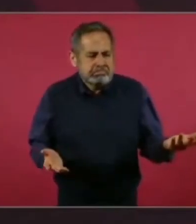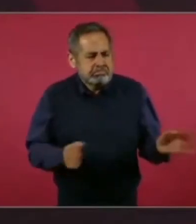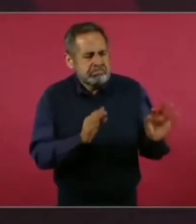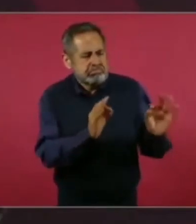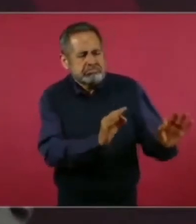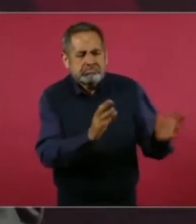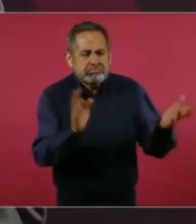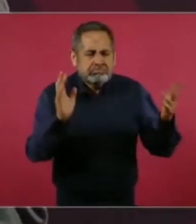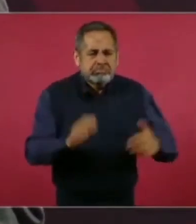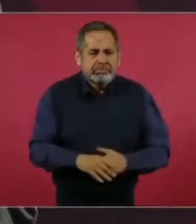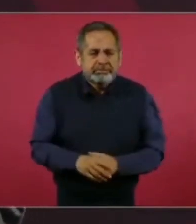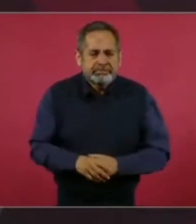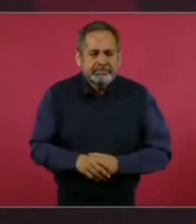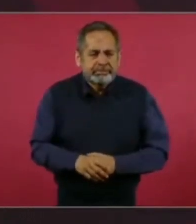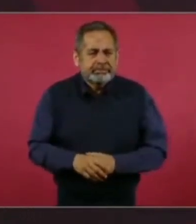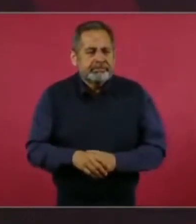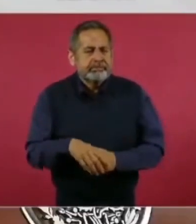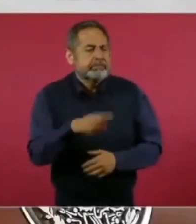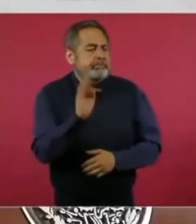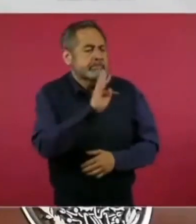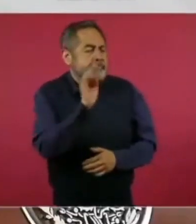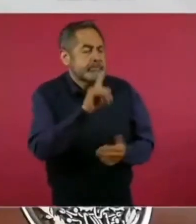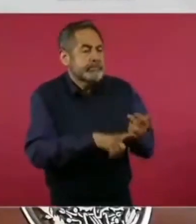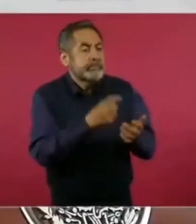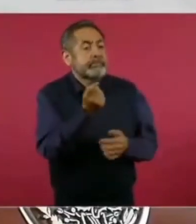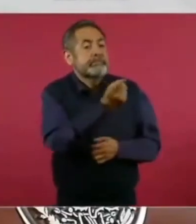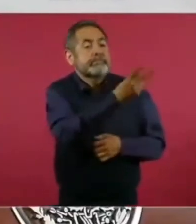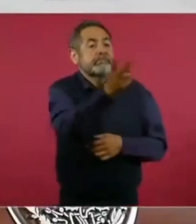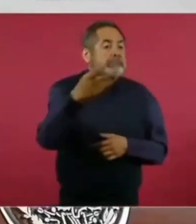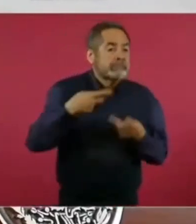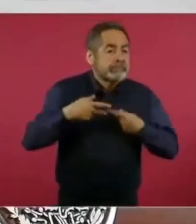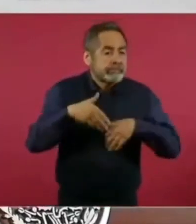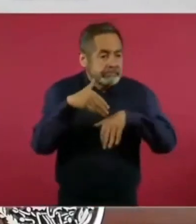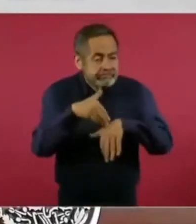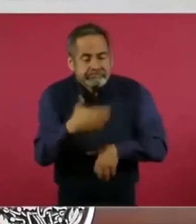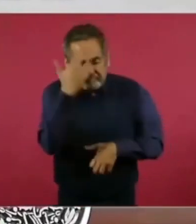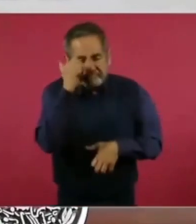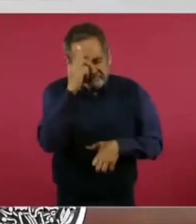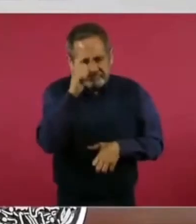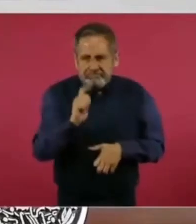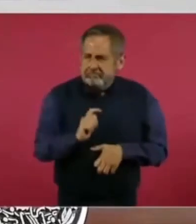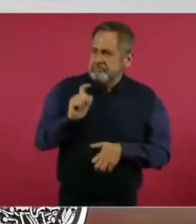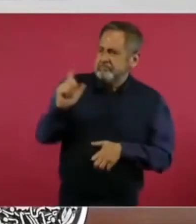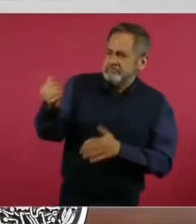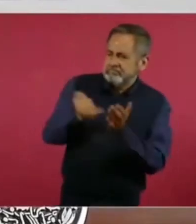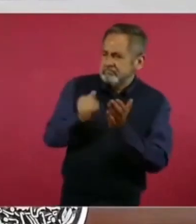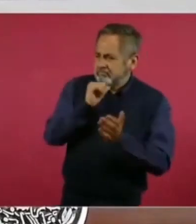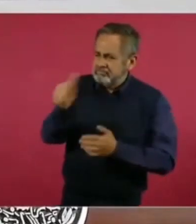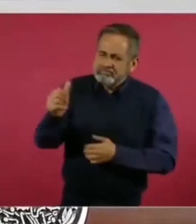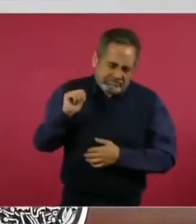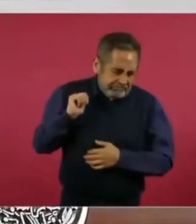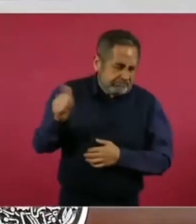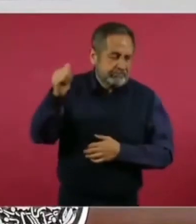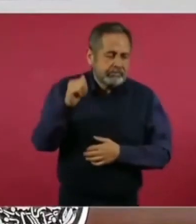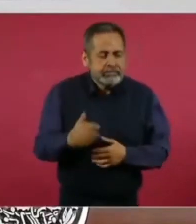si si le hicieran caso a lo mejor no este podría eh